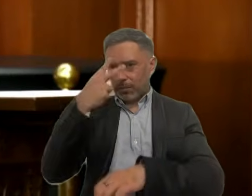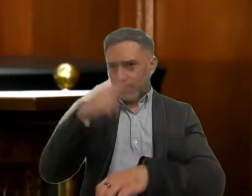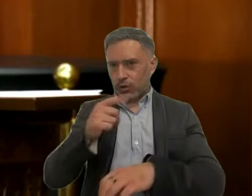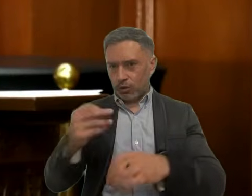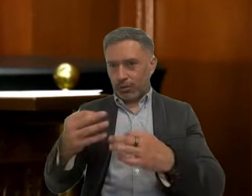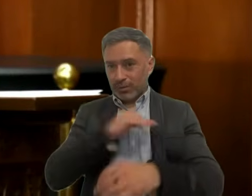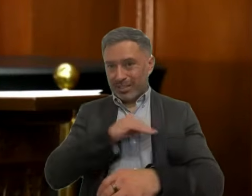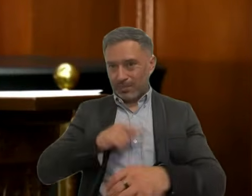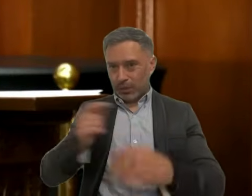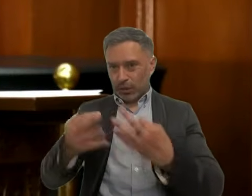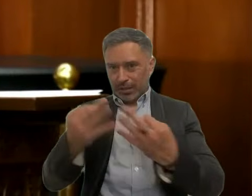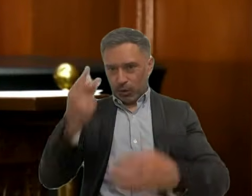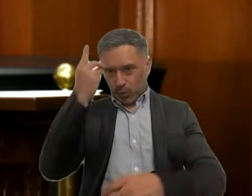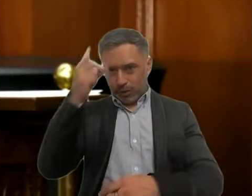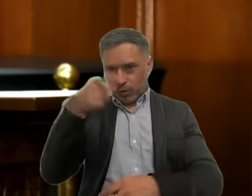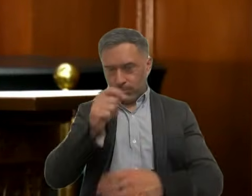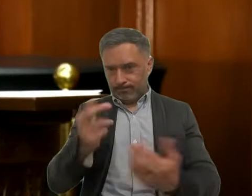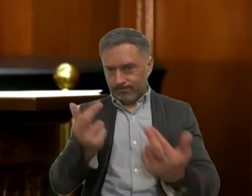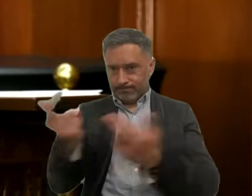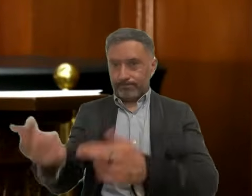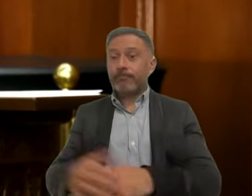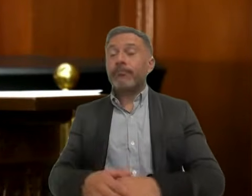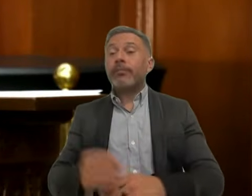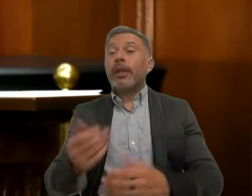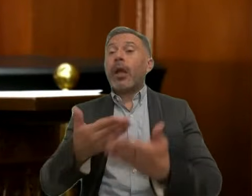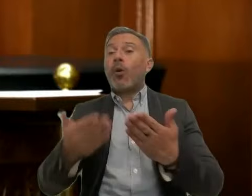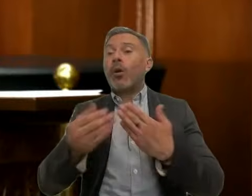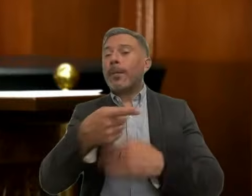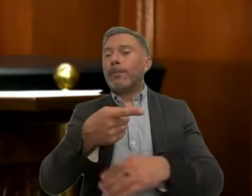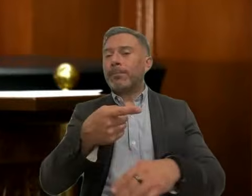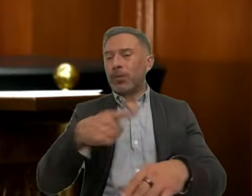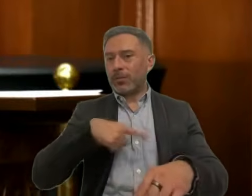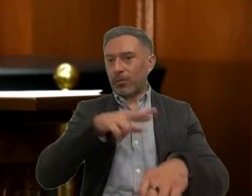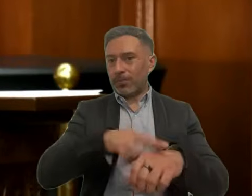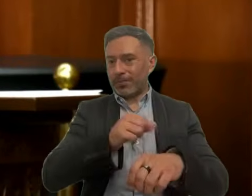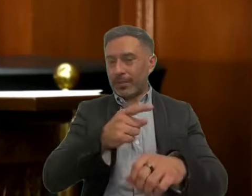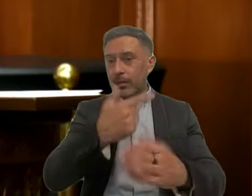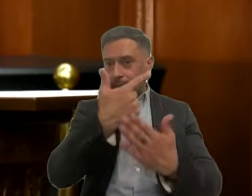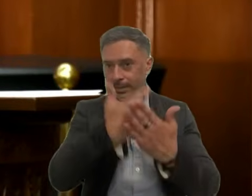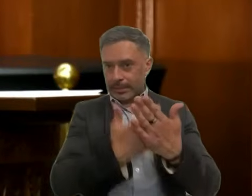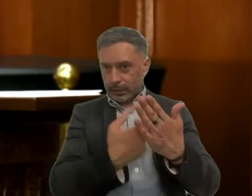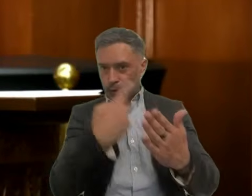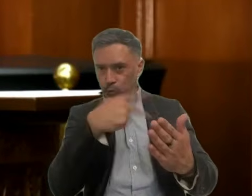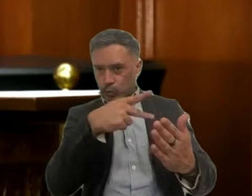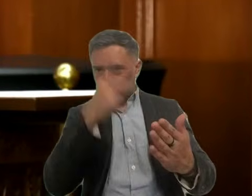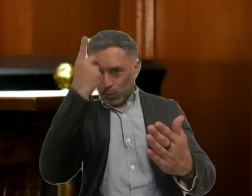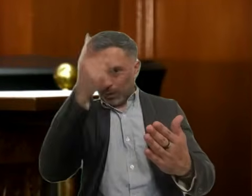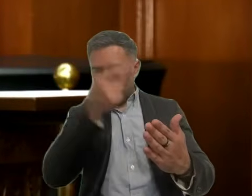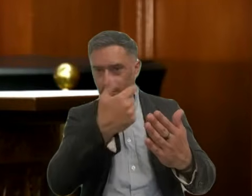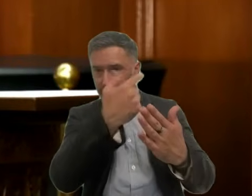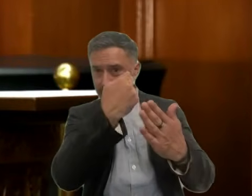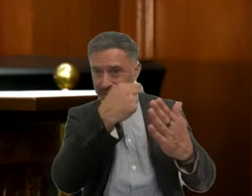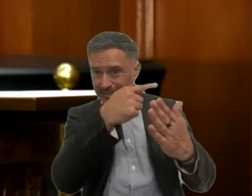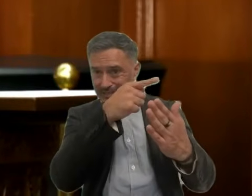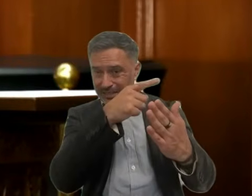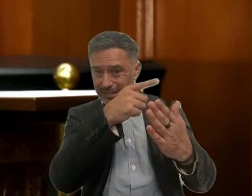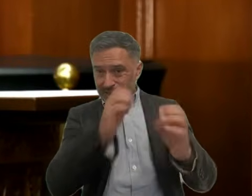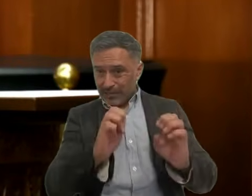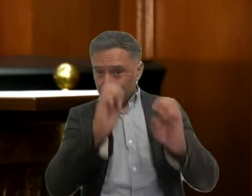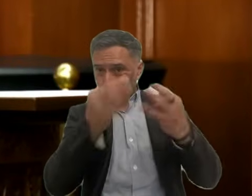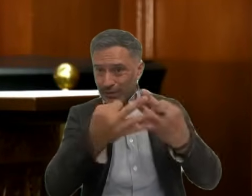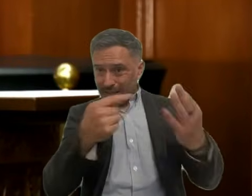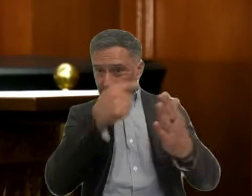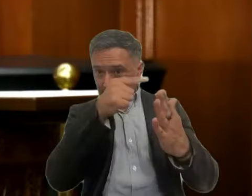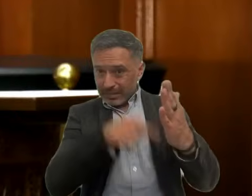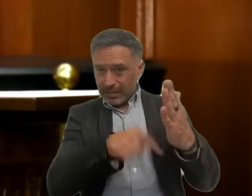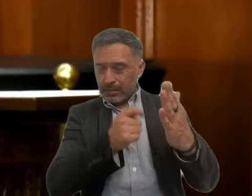decreto por el que se autoriza al Poder Ejecutivo del Estado a desincorporar del patrimonio del Gobierno del Estado de un